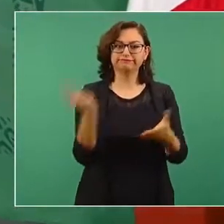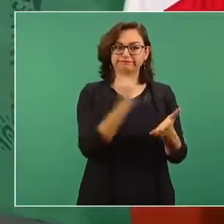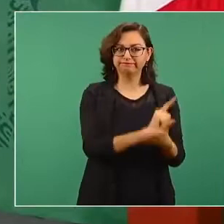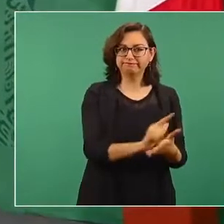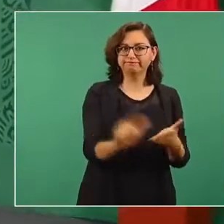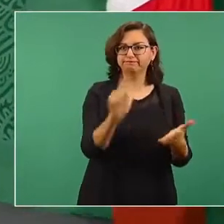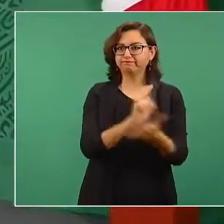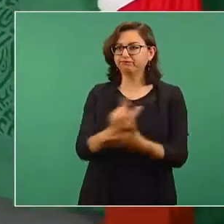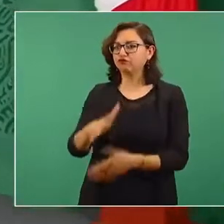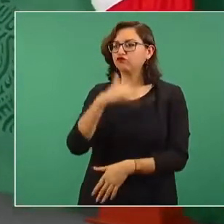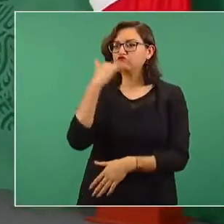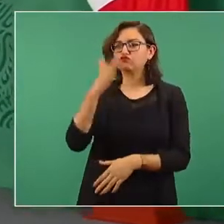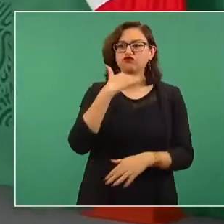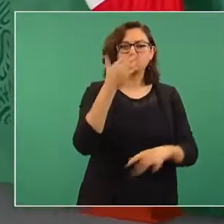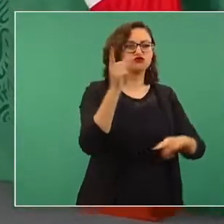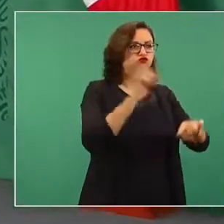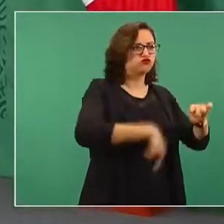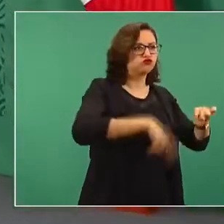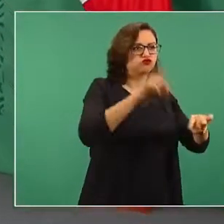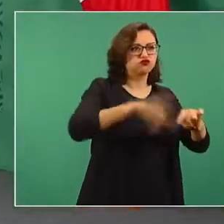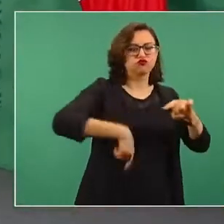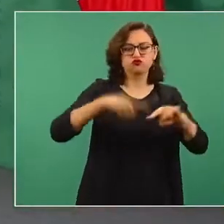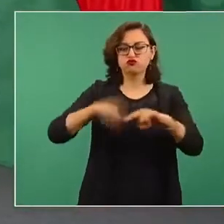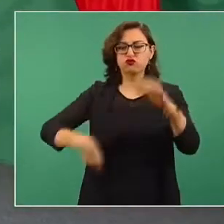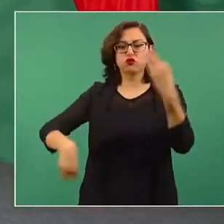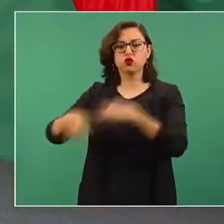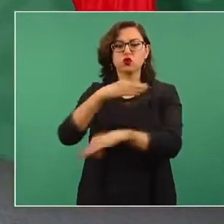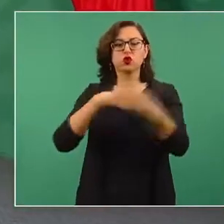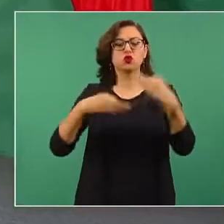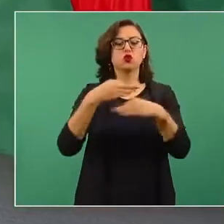de corruptelas todo el sistema fiscal.